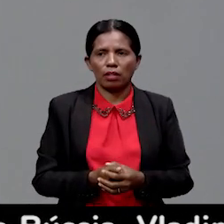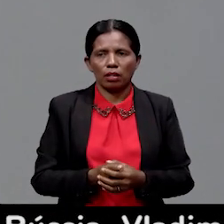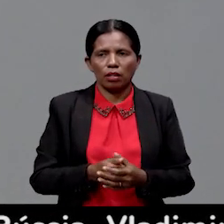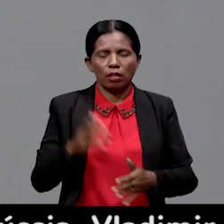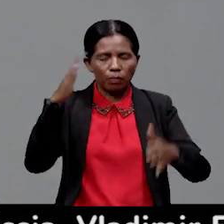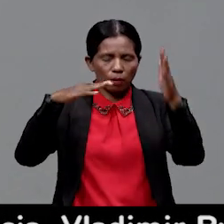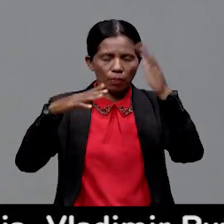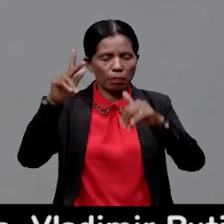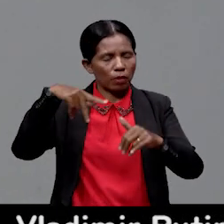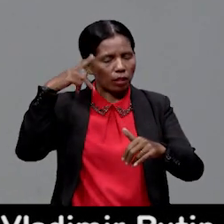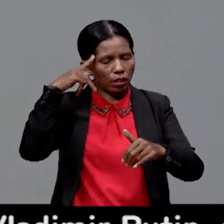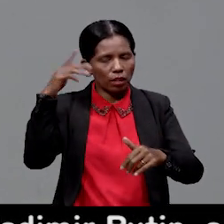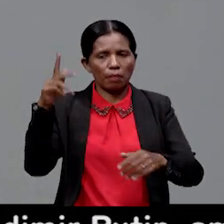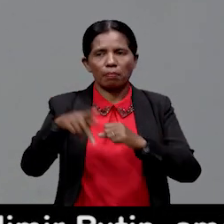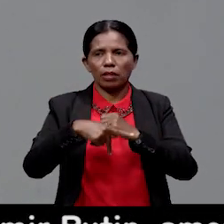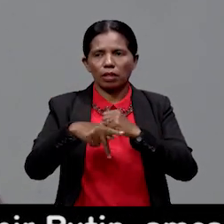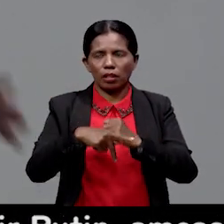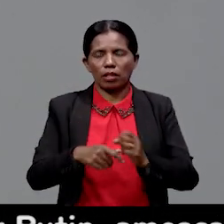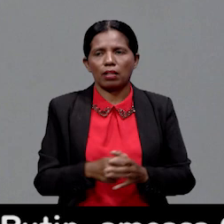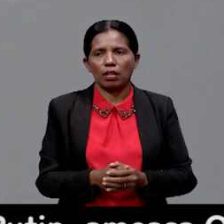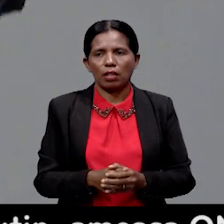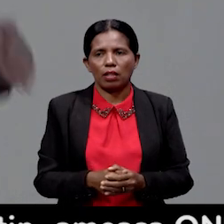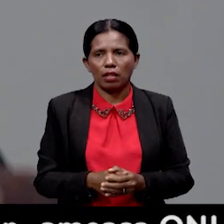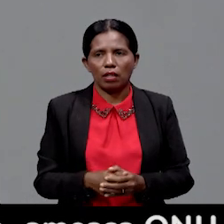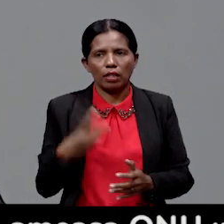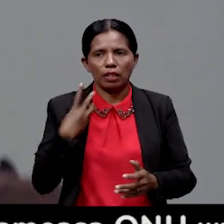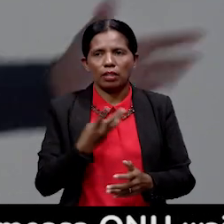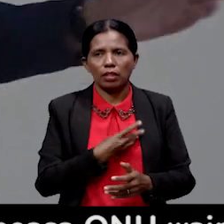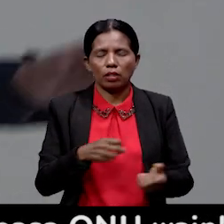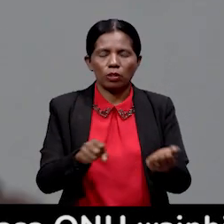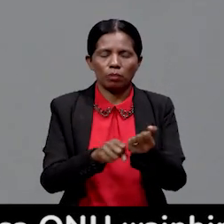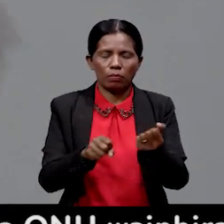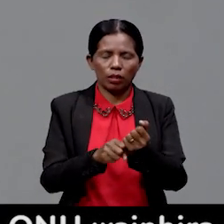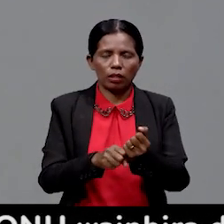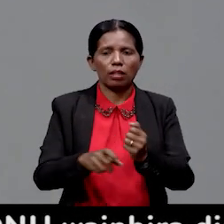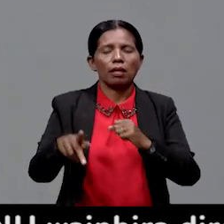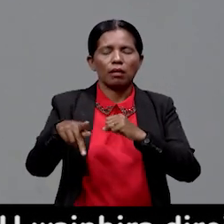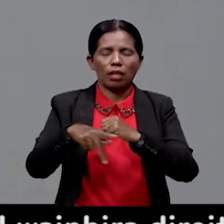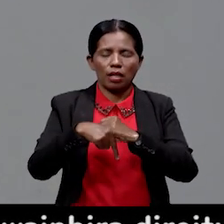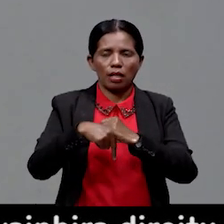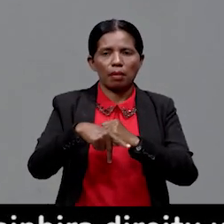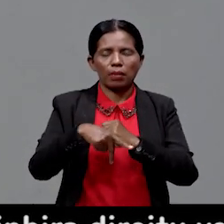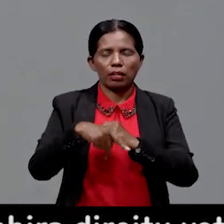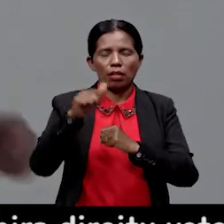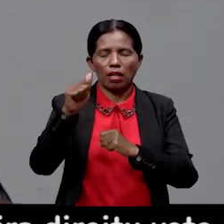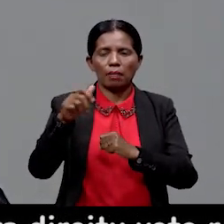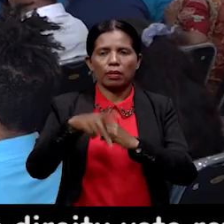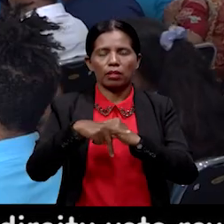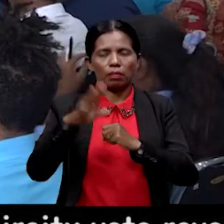partido unión, ni los problemas políticos pueblo unión, o la cita se revela fue partido A, partido B, ni problemas de la mano se la fue a